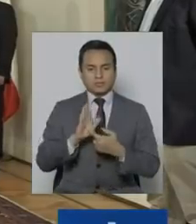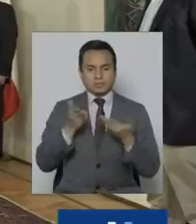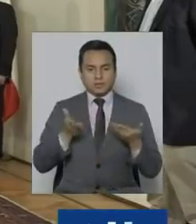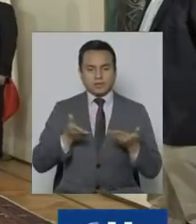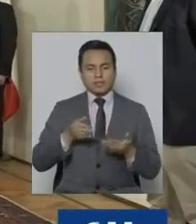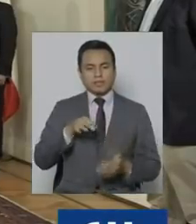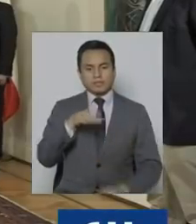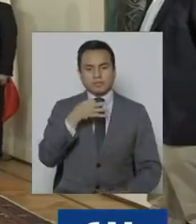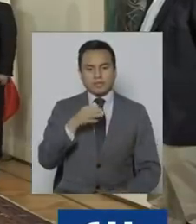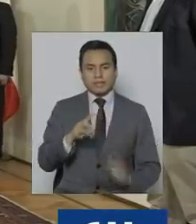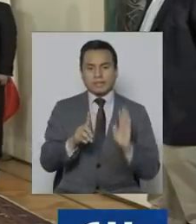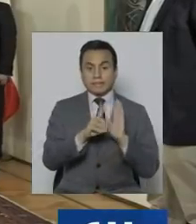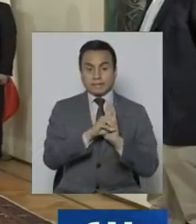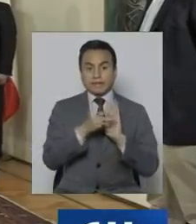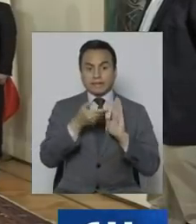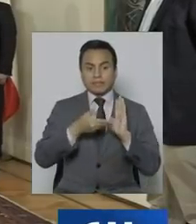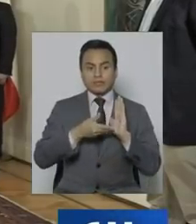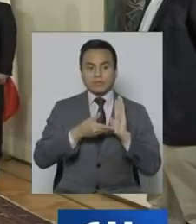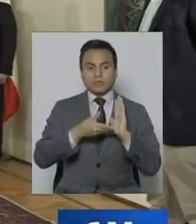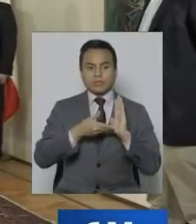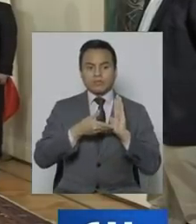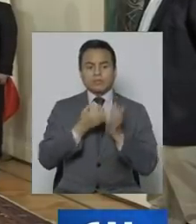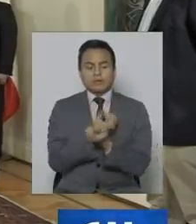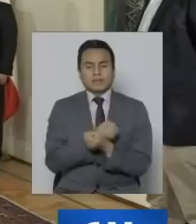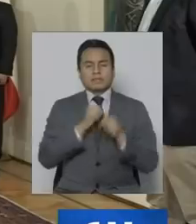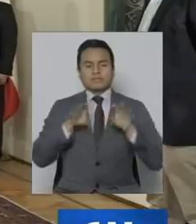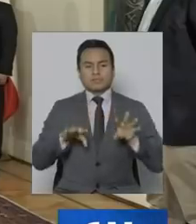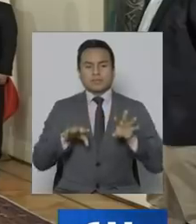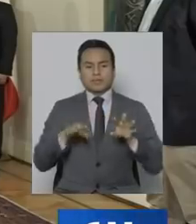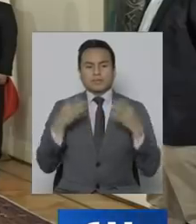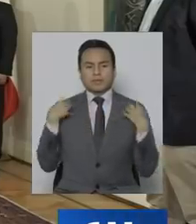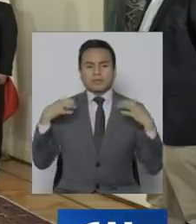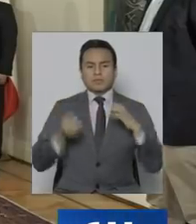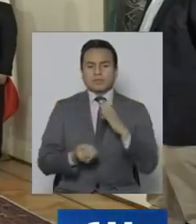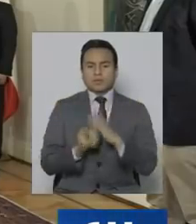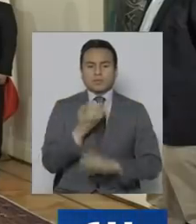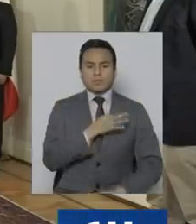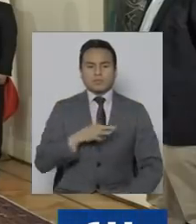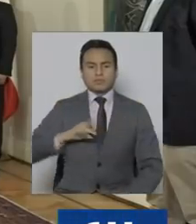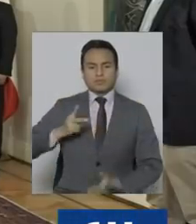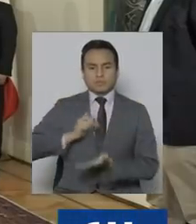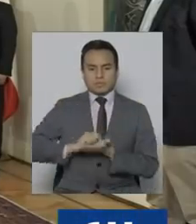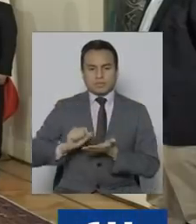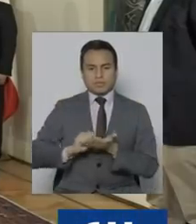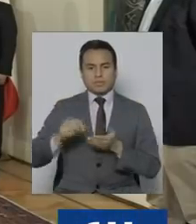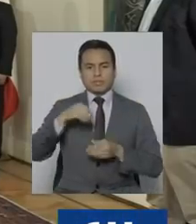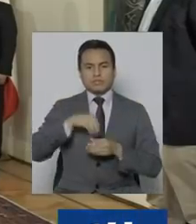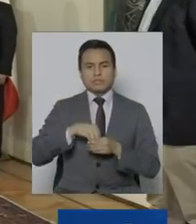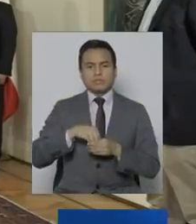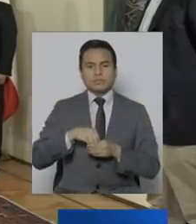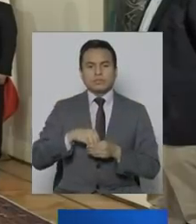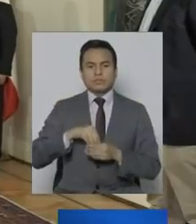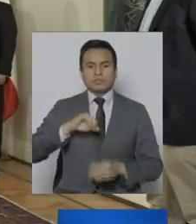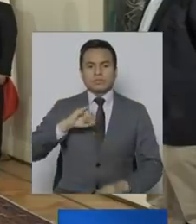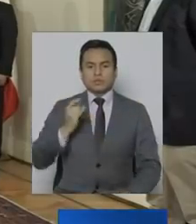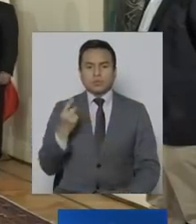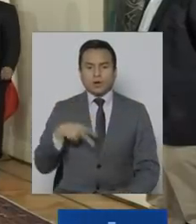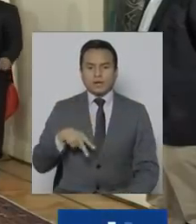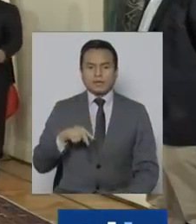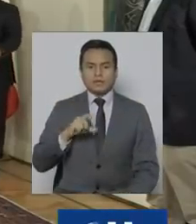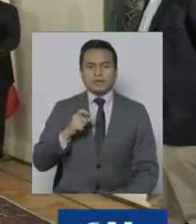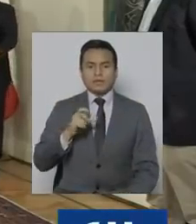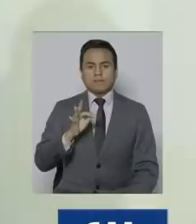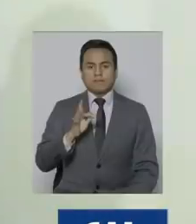hará lectura del decreto de renuncia y nombramiento del nuevo ministro, el subsecretario del Interior, señor Juan Francisco